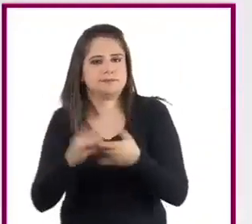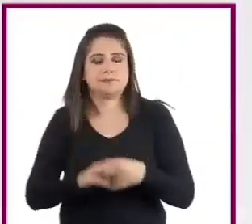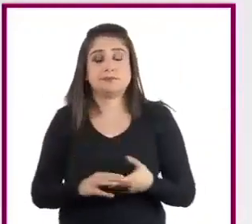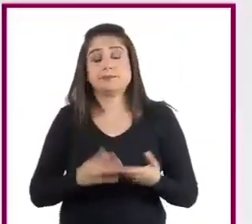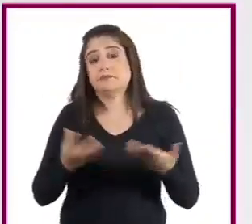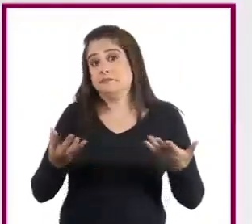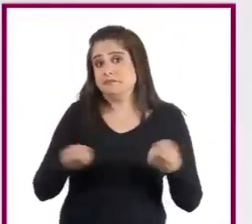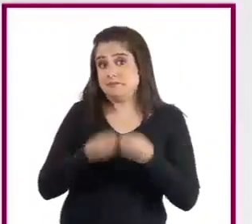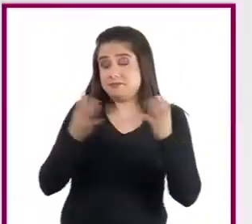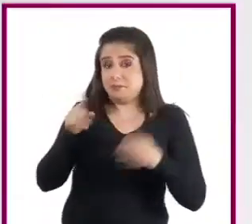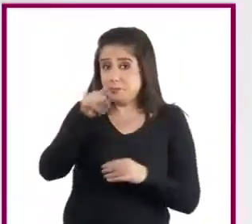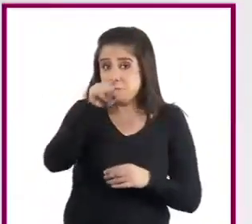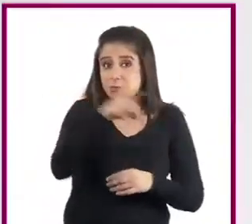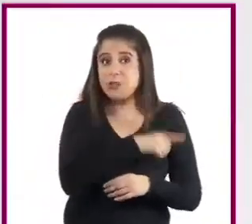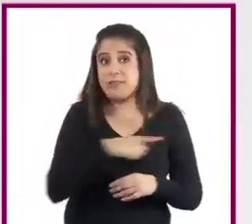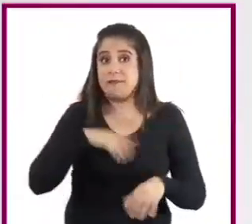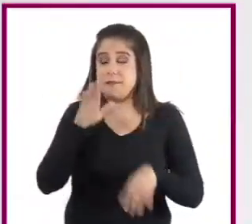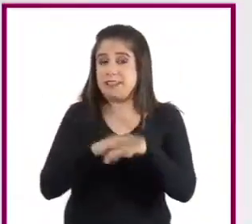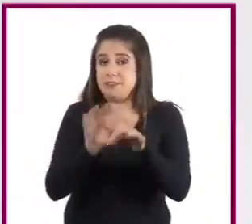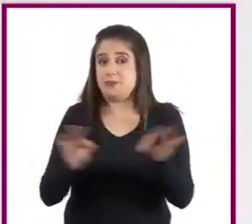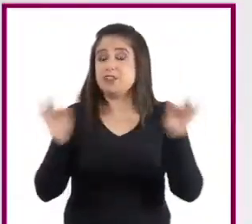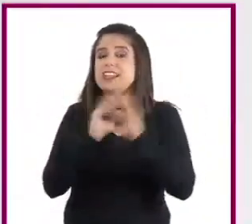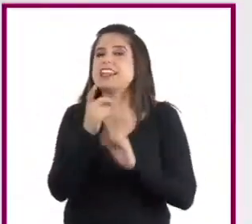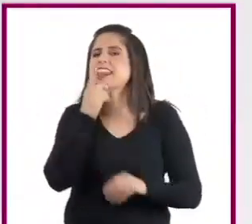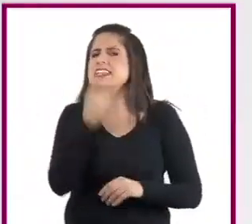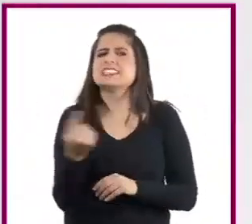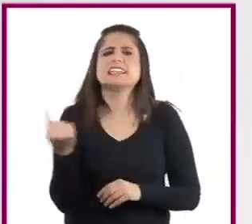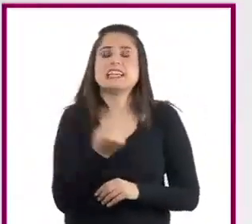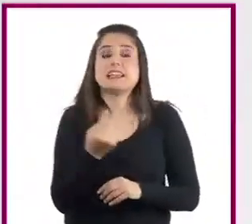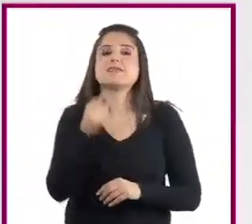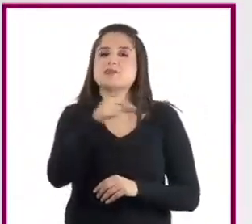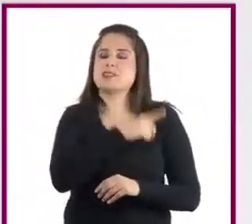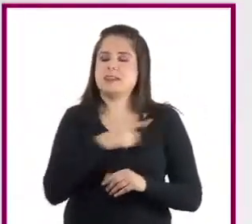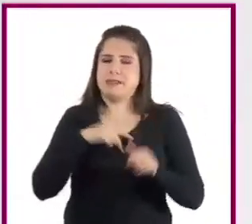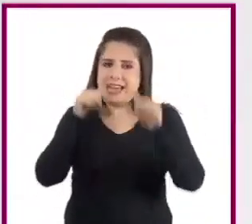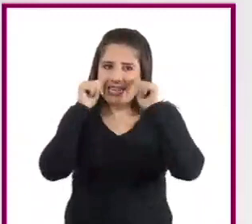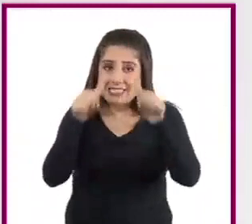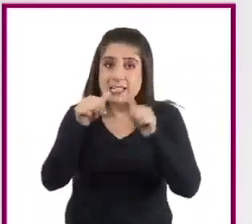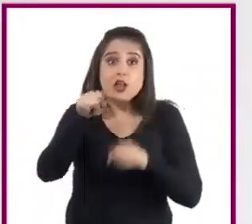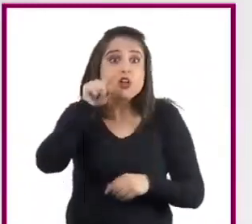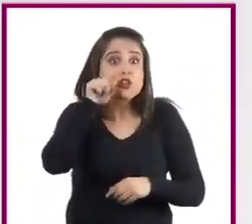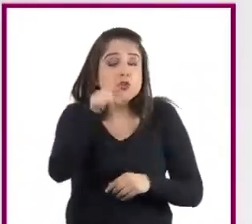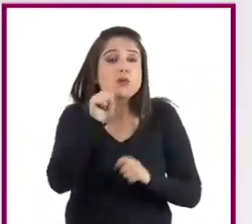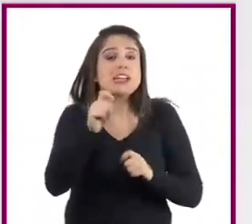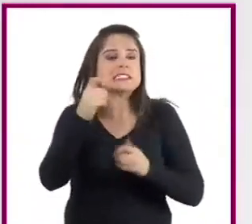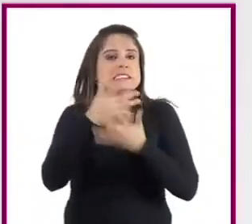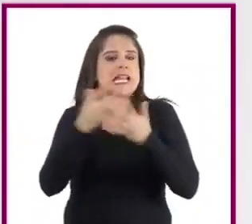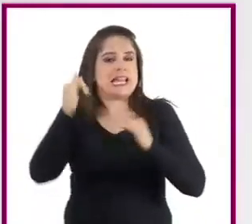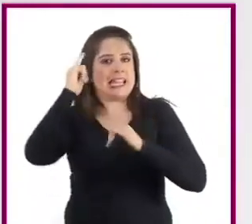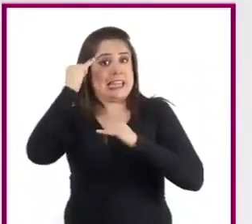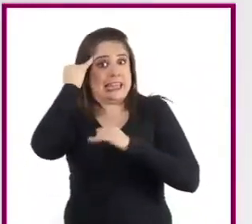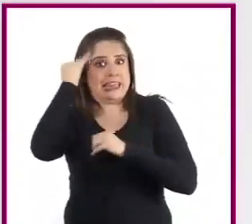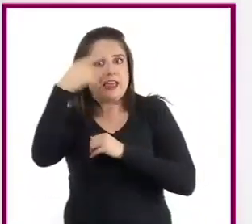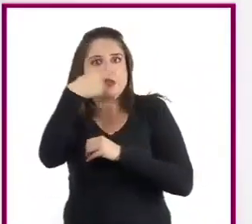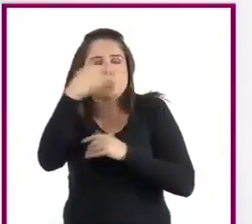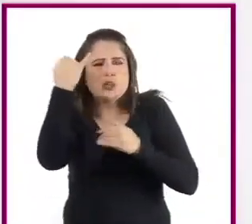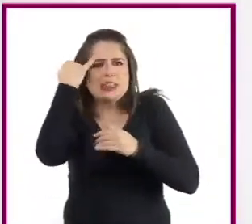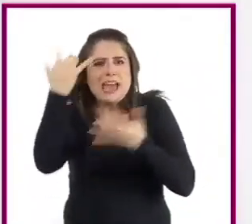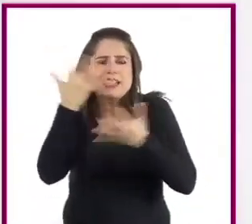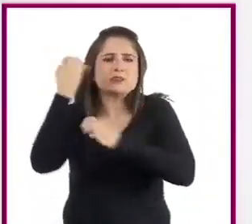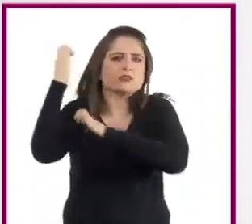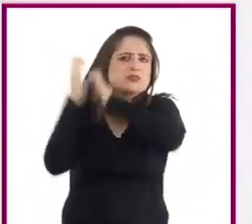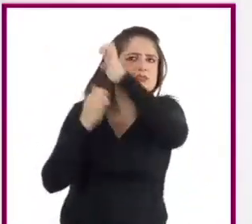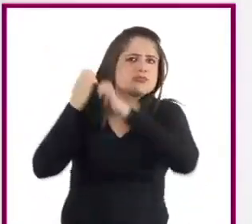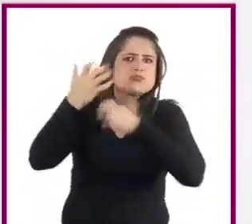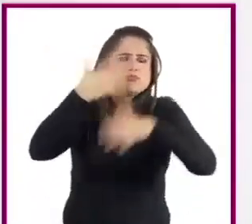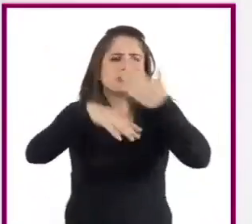Pero claro, tú tienes algo importante que decir y hay que escucharte. Tú tienes una gran idea que comunicar.